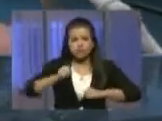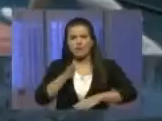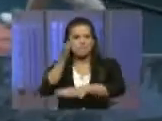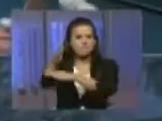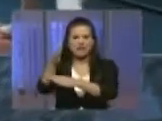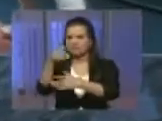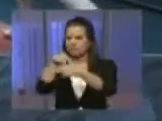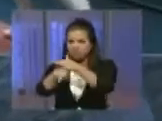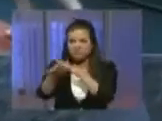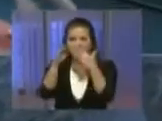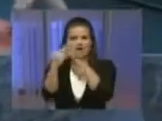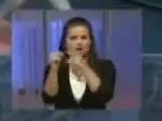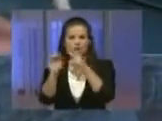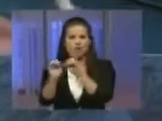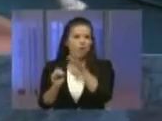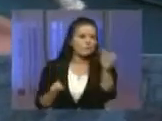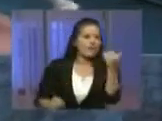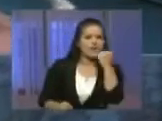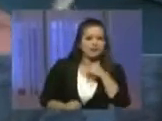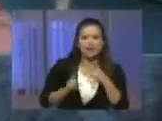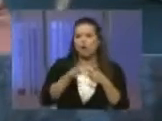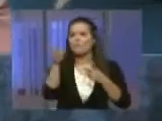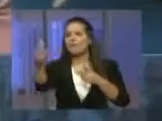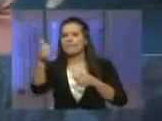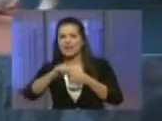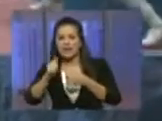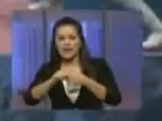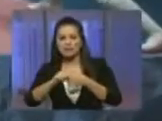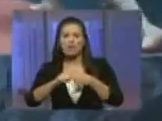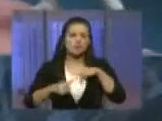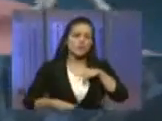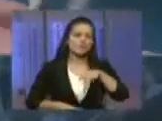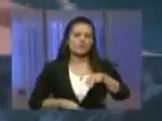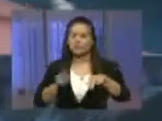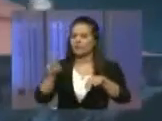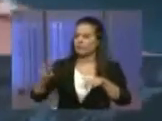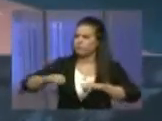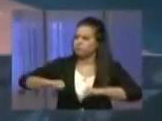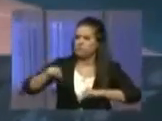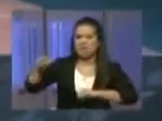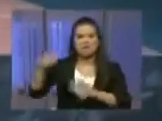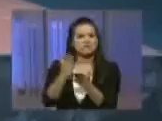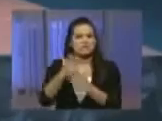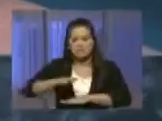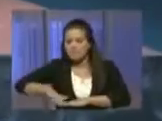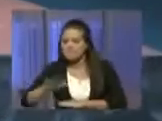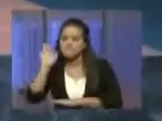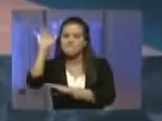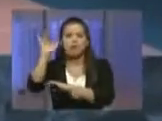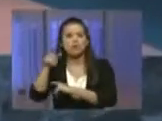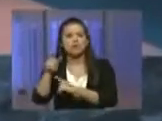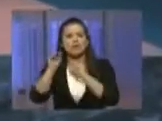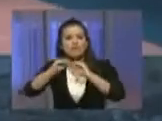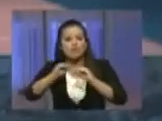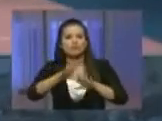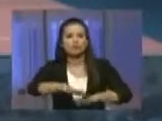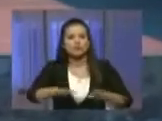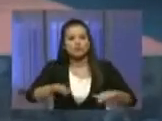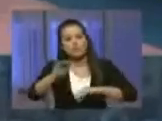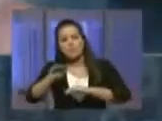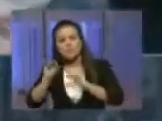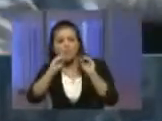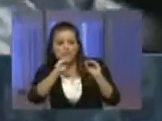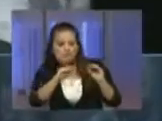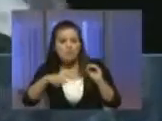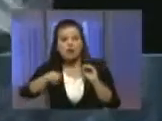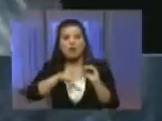maracay en Valencia y maracaivo y de repente pasa y ve a mú en una cancha practicando basquet enseñando las técnicas del basquet mimu